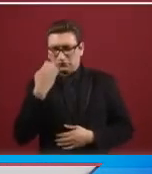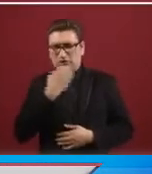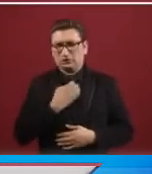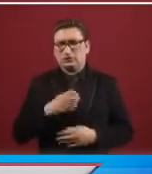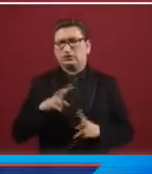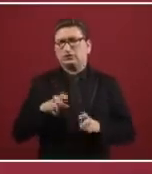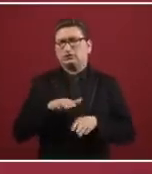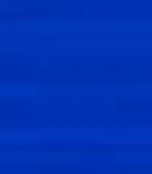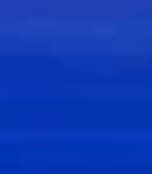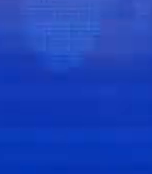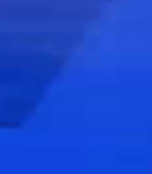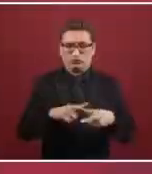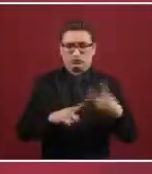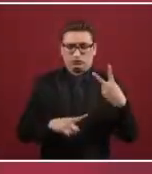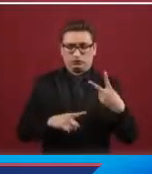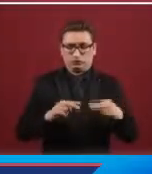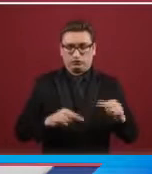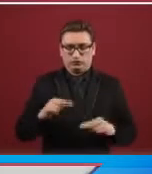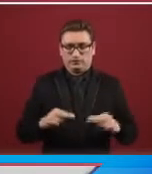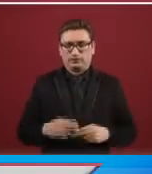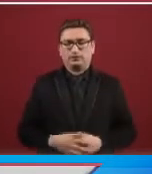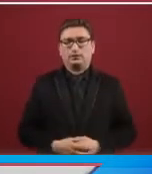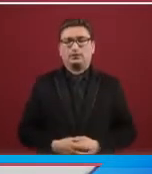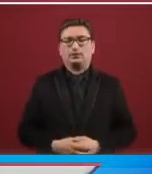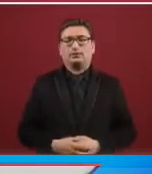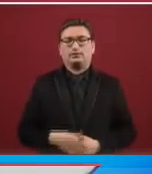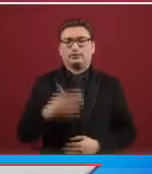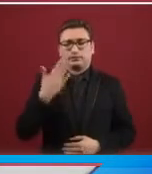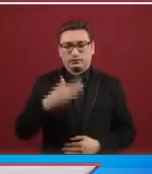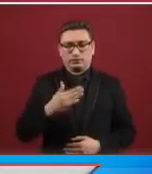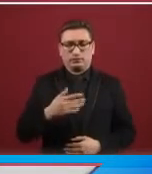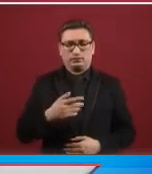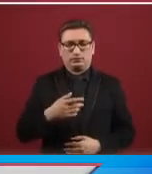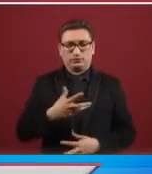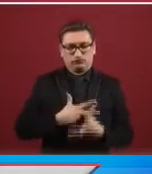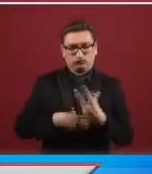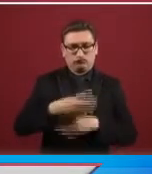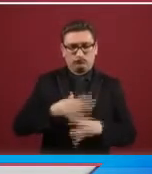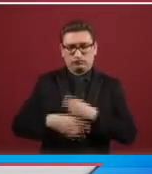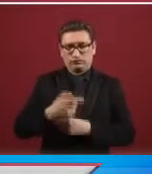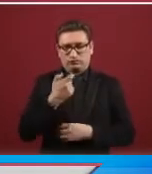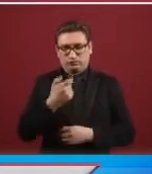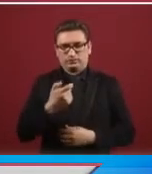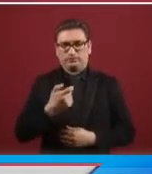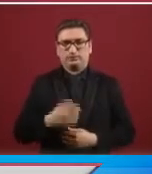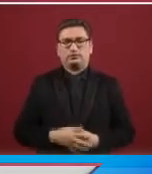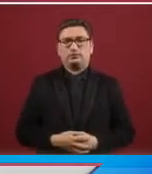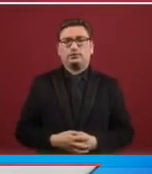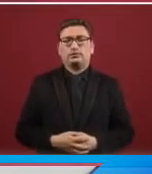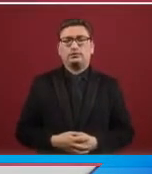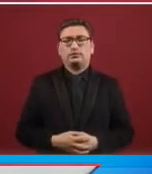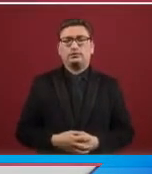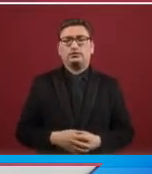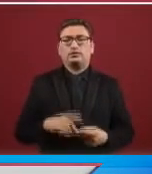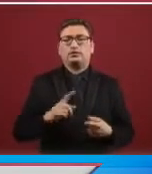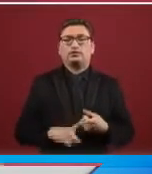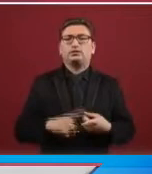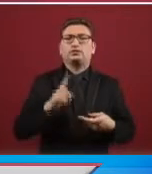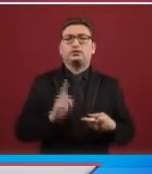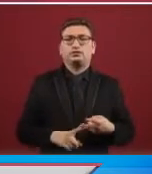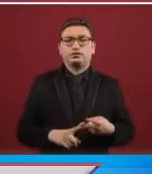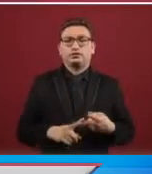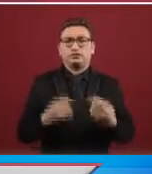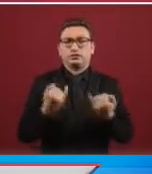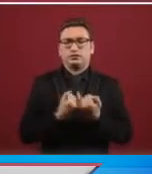estos recursos. Crecimiento económico. La explotación del hombre por el hombre es lo que en teoría generaba riqueza, pero